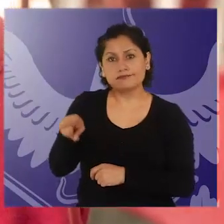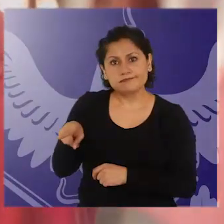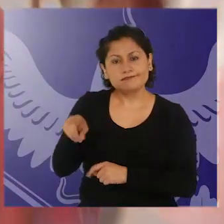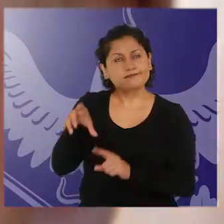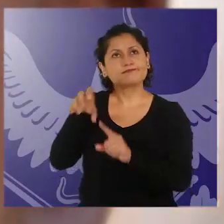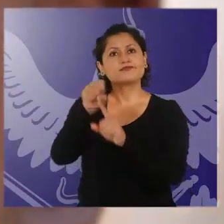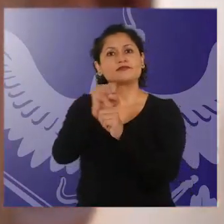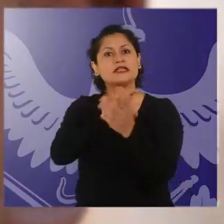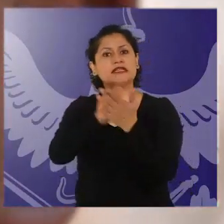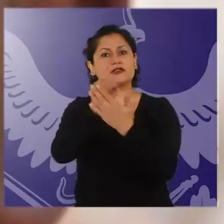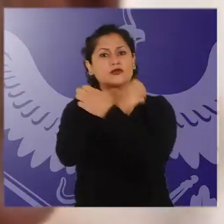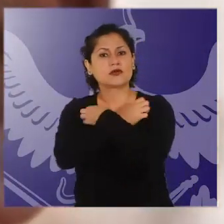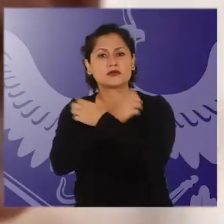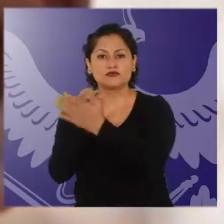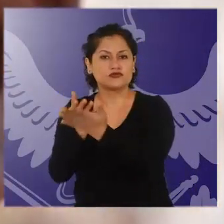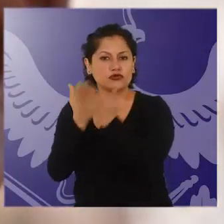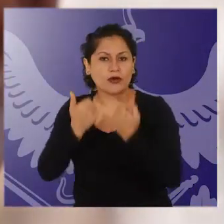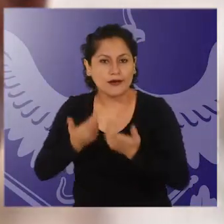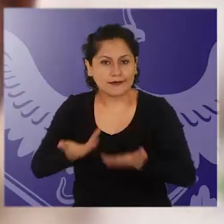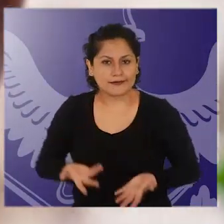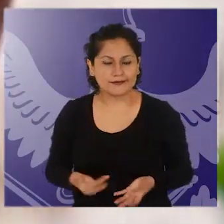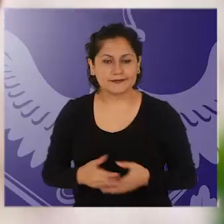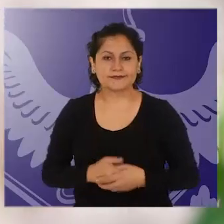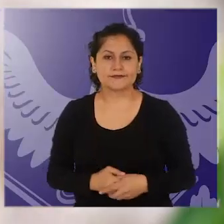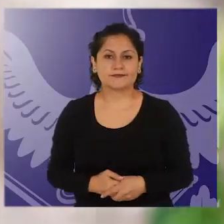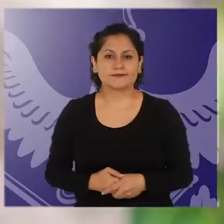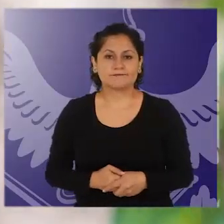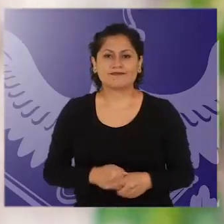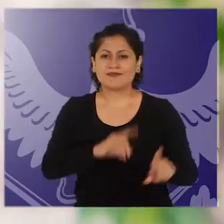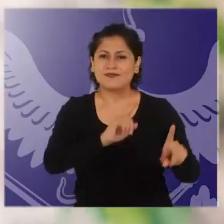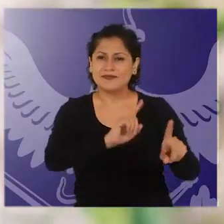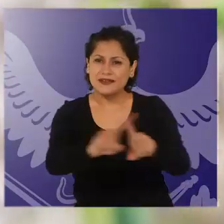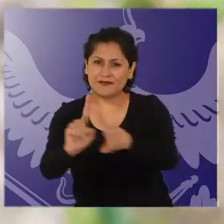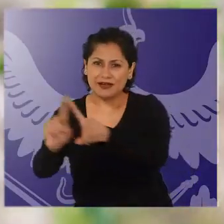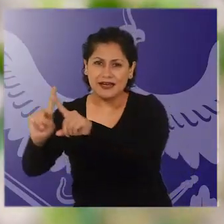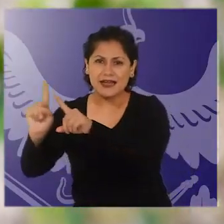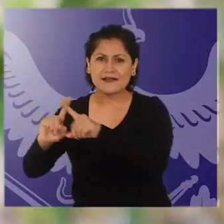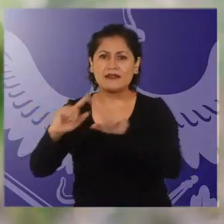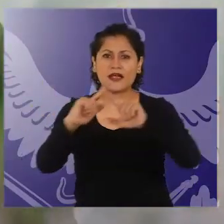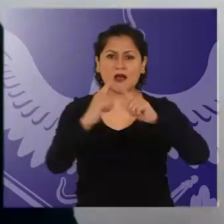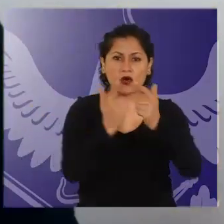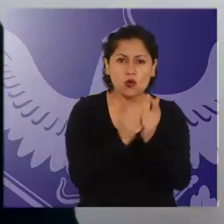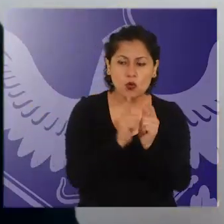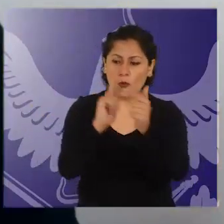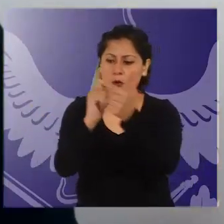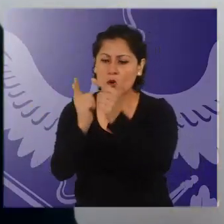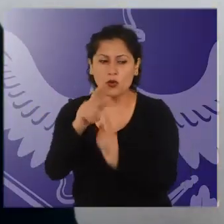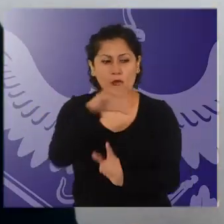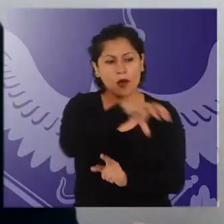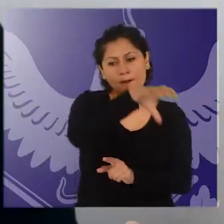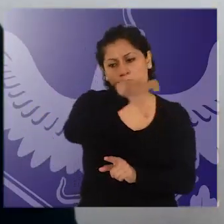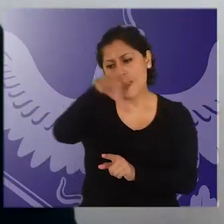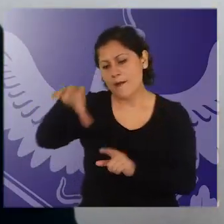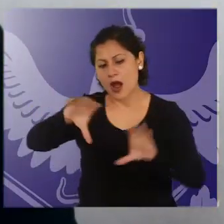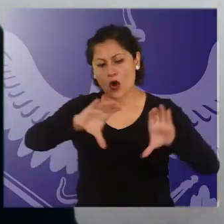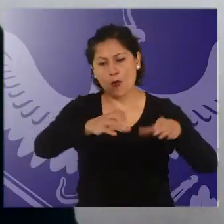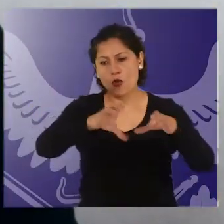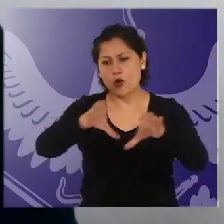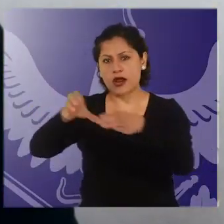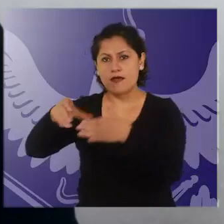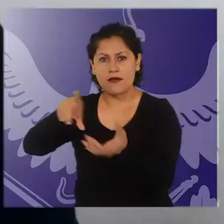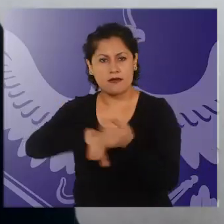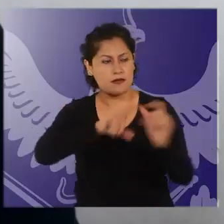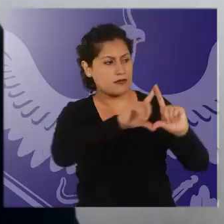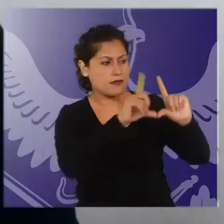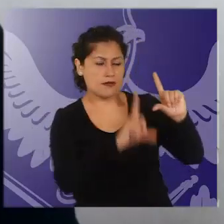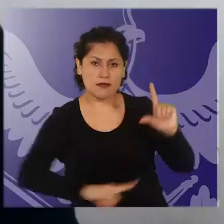sin derecho a la educación. Todos estos grupos de mujeres en distintos estados de